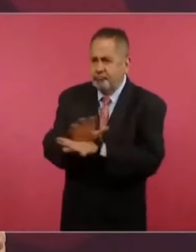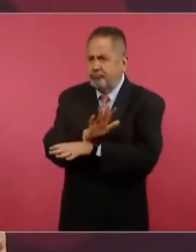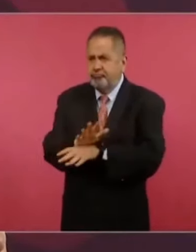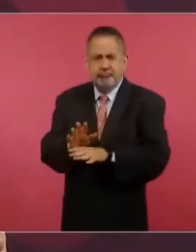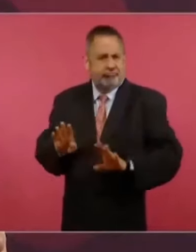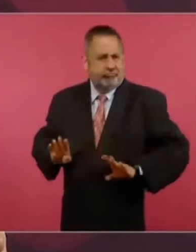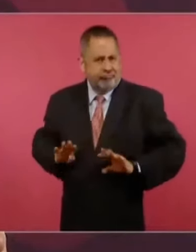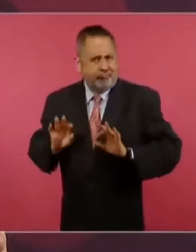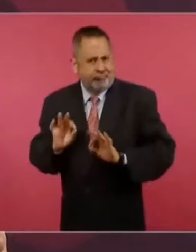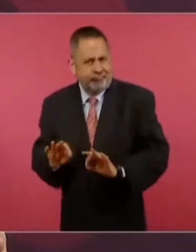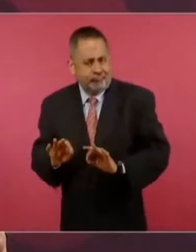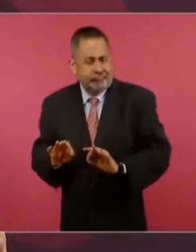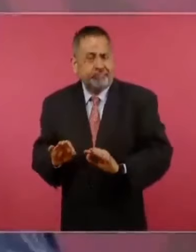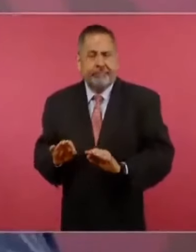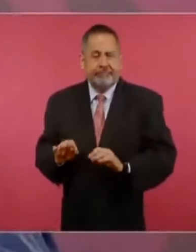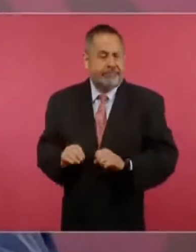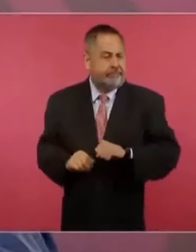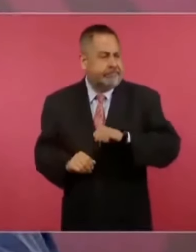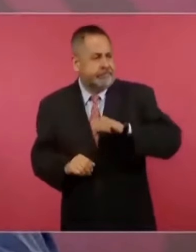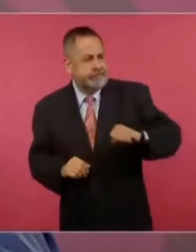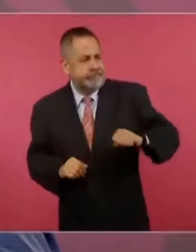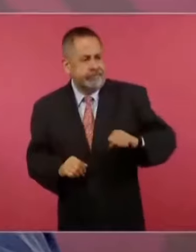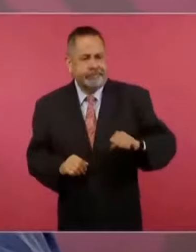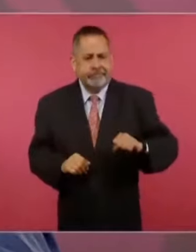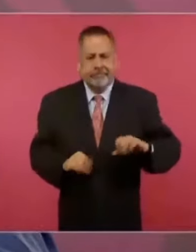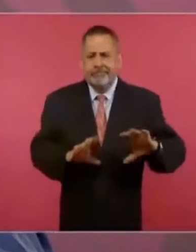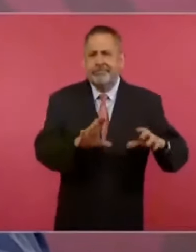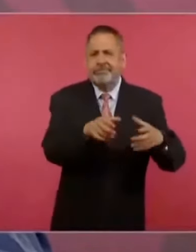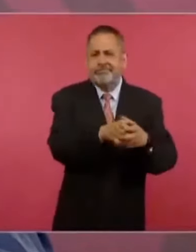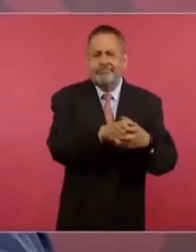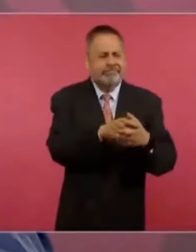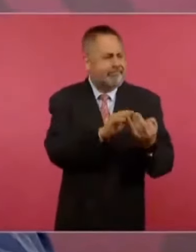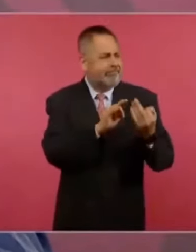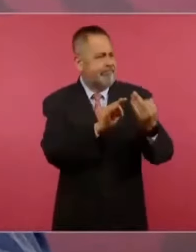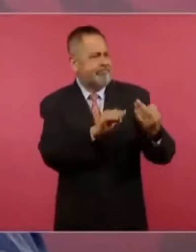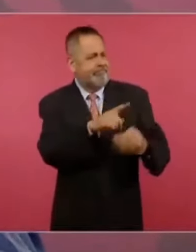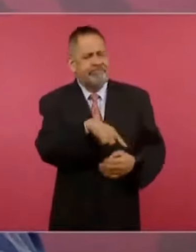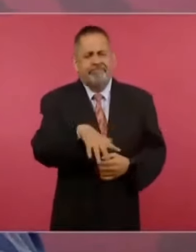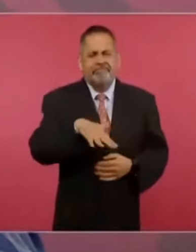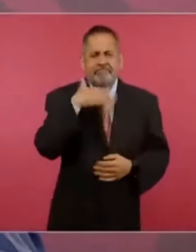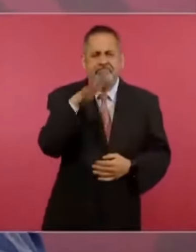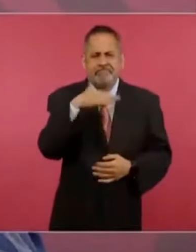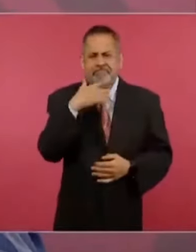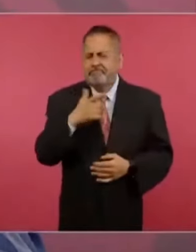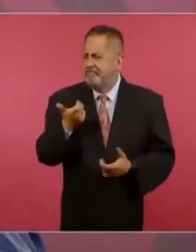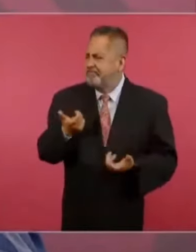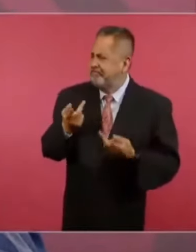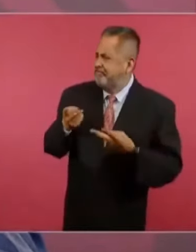tiene uno que enfrentar a minorías rapaces, corruptas,